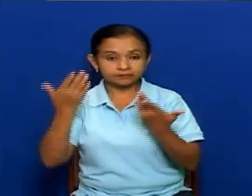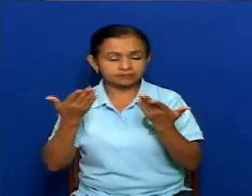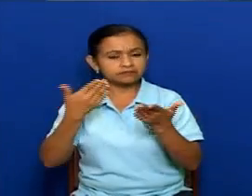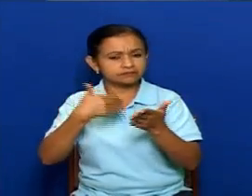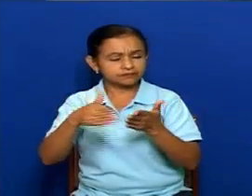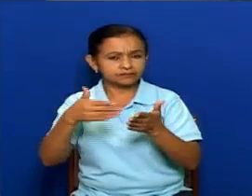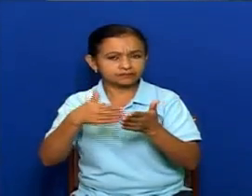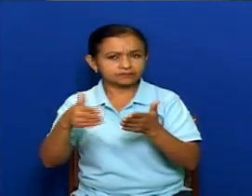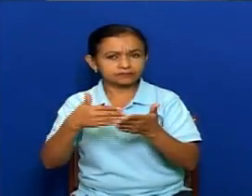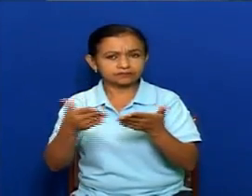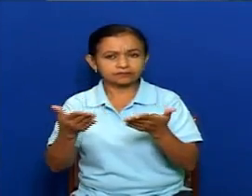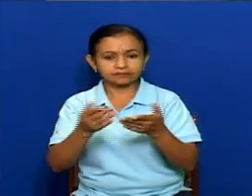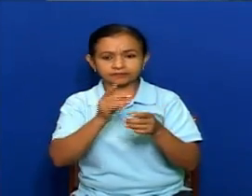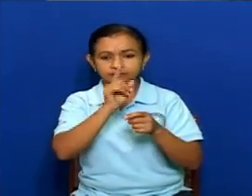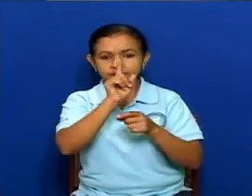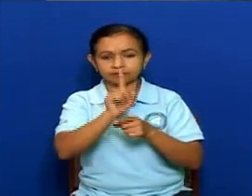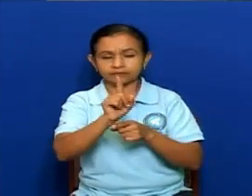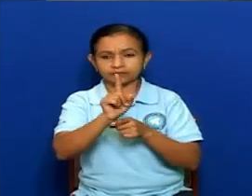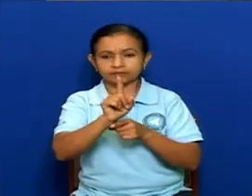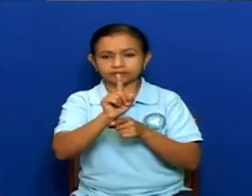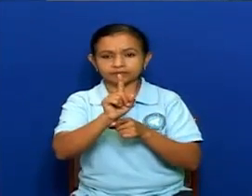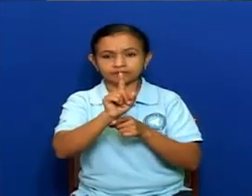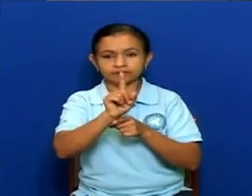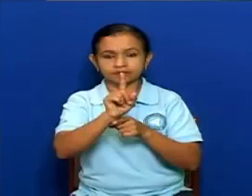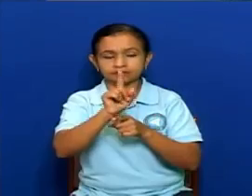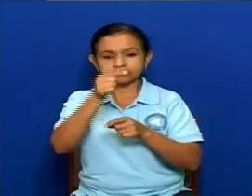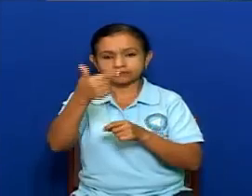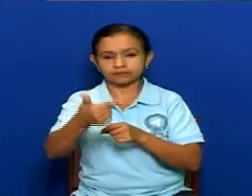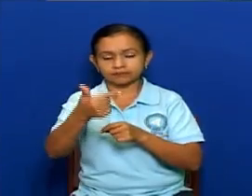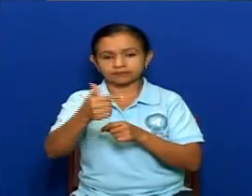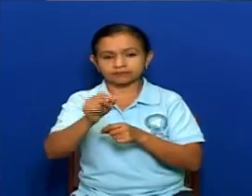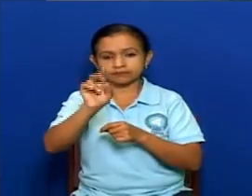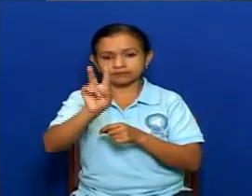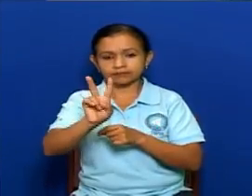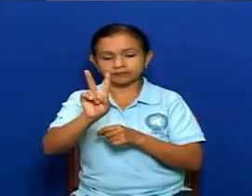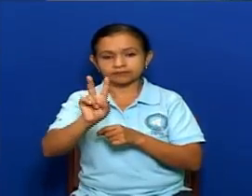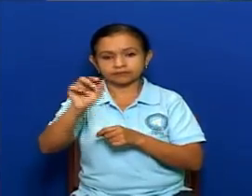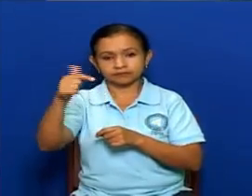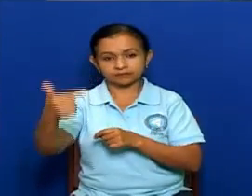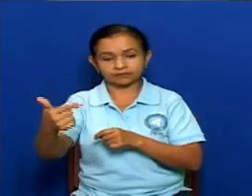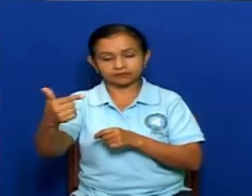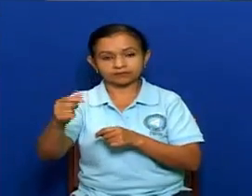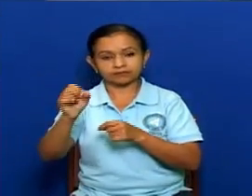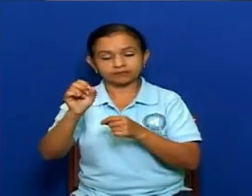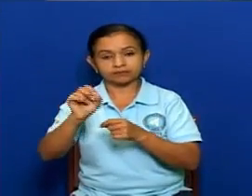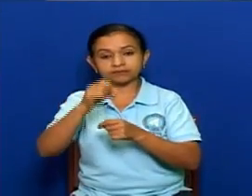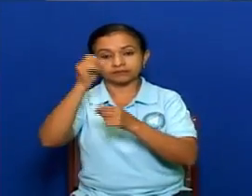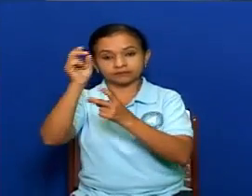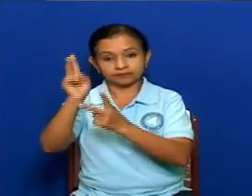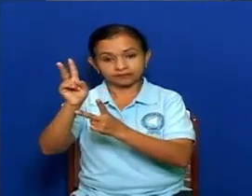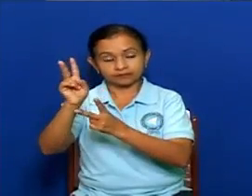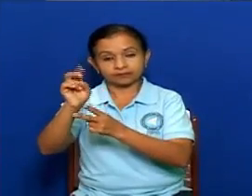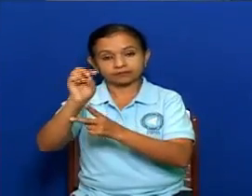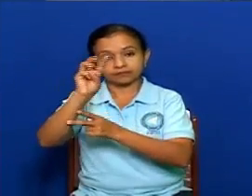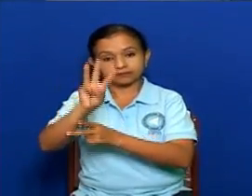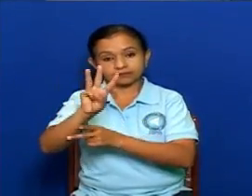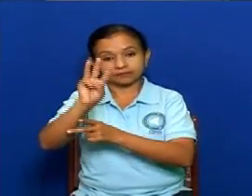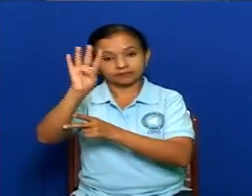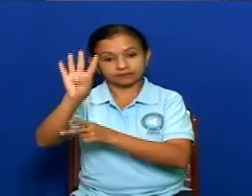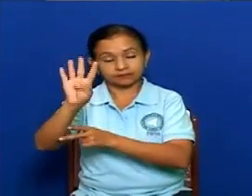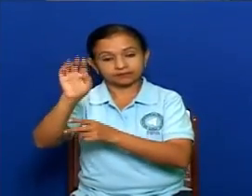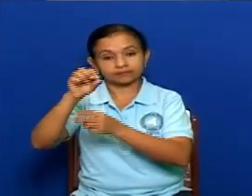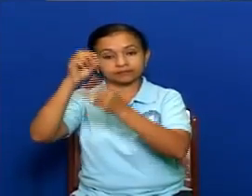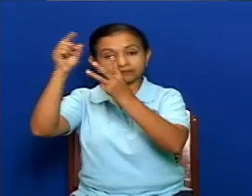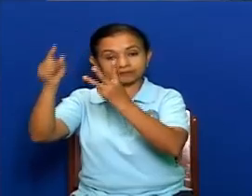sencillo. El primer nivel corresponde al primer grado y segundo grado. El segundo nivel corresponde a tercero y cuarto, y